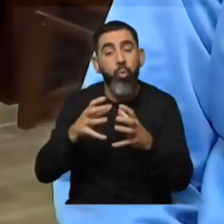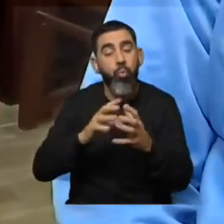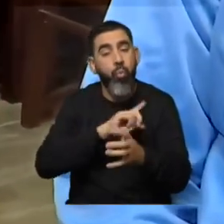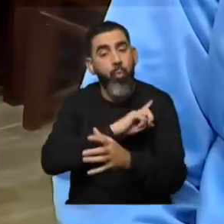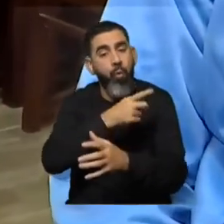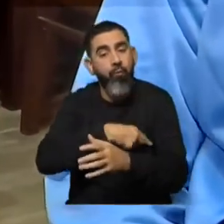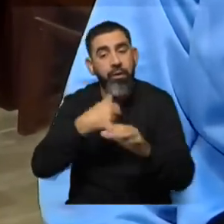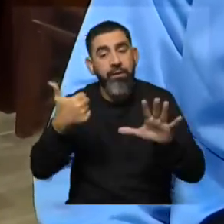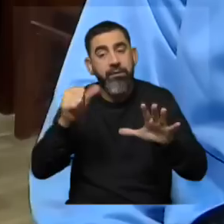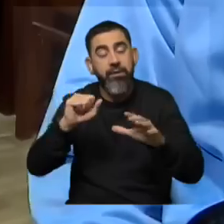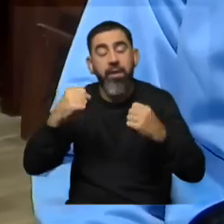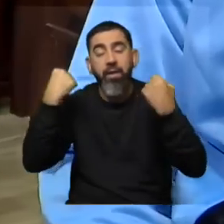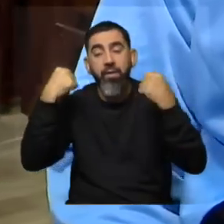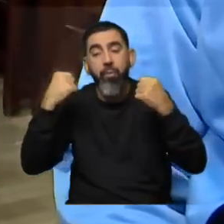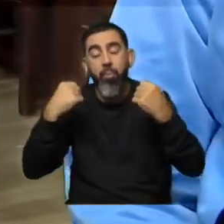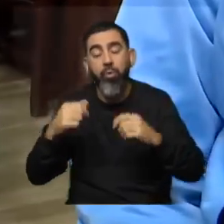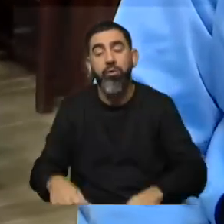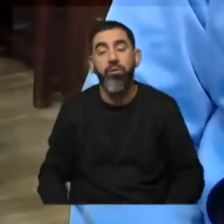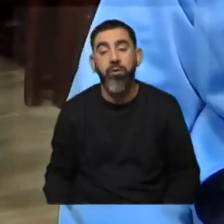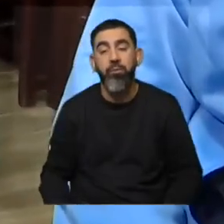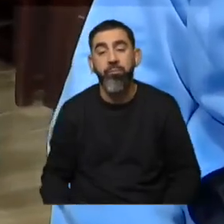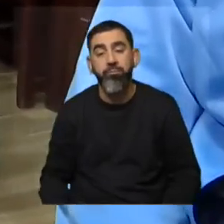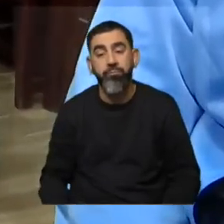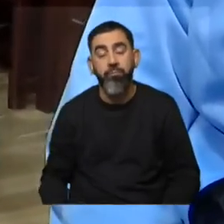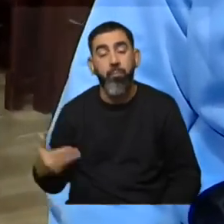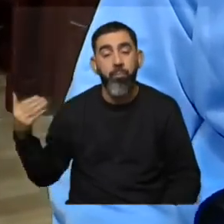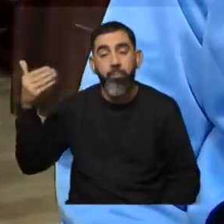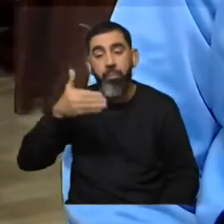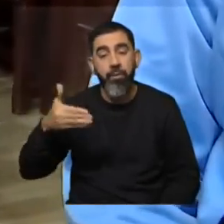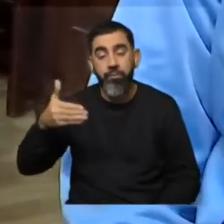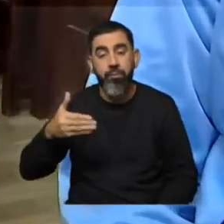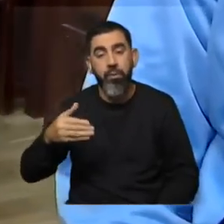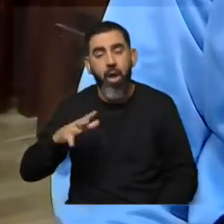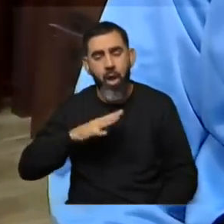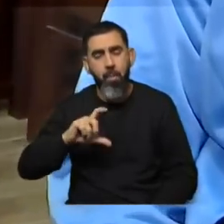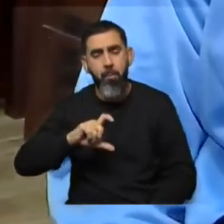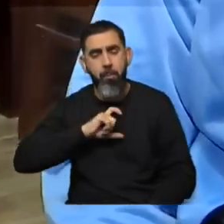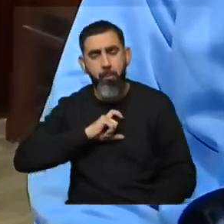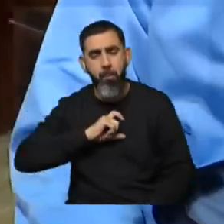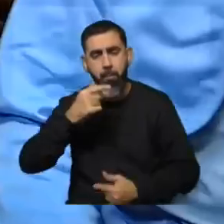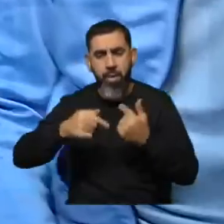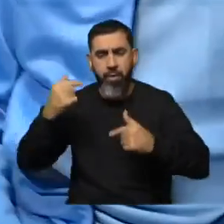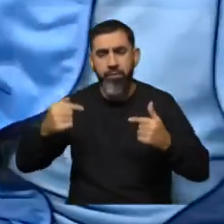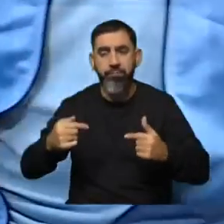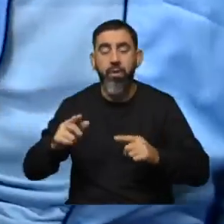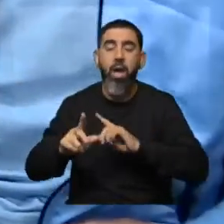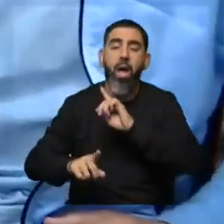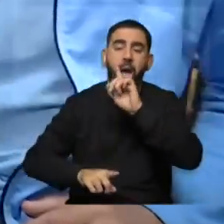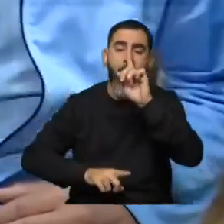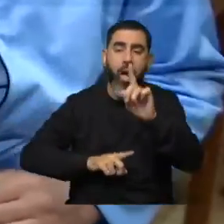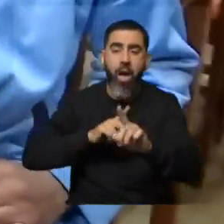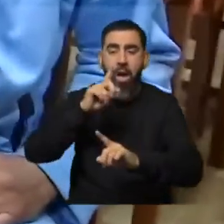60 atletas de nuestro país participaron y se trajeron muchísimas medallas estamos con algunas